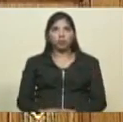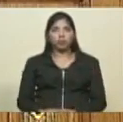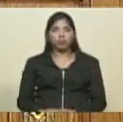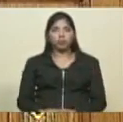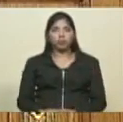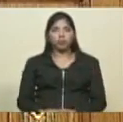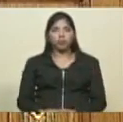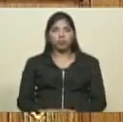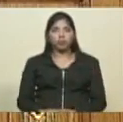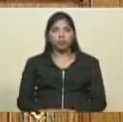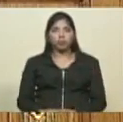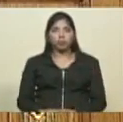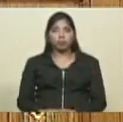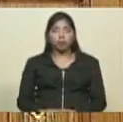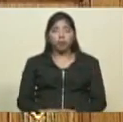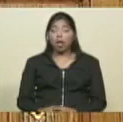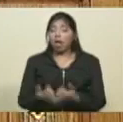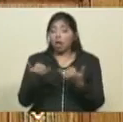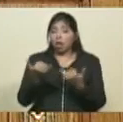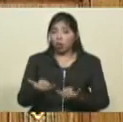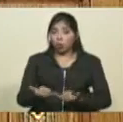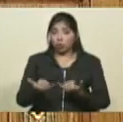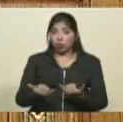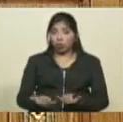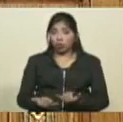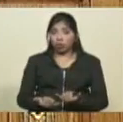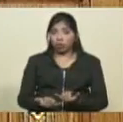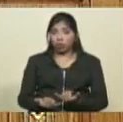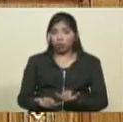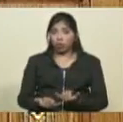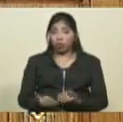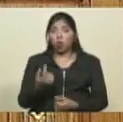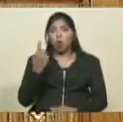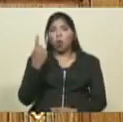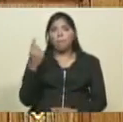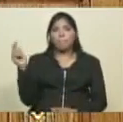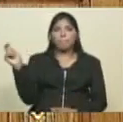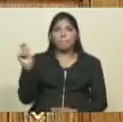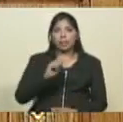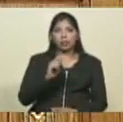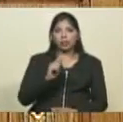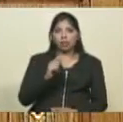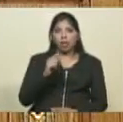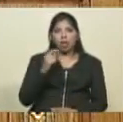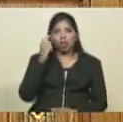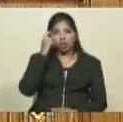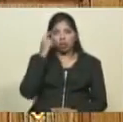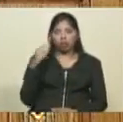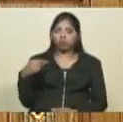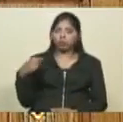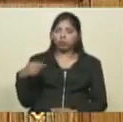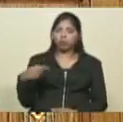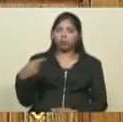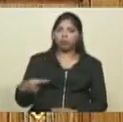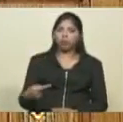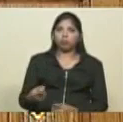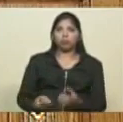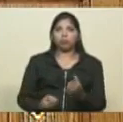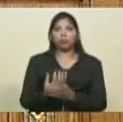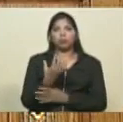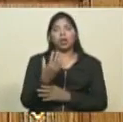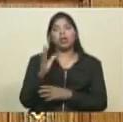es en este momento, en esta hora, apenas de un mes y unos días que se ha instalado la Asamblea Nacional